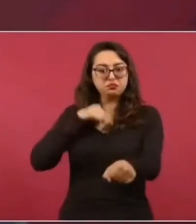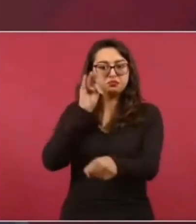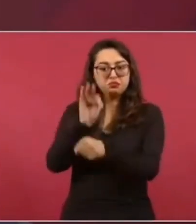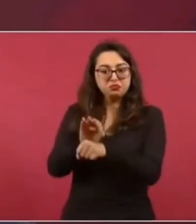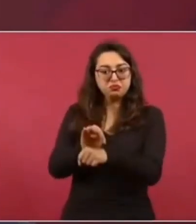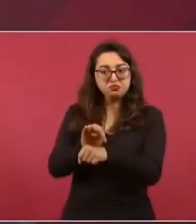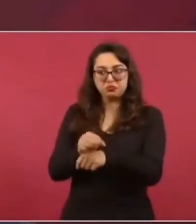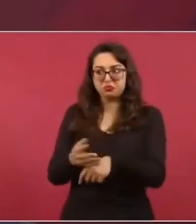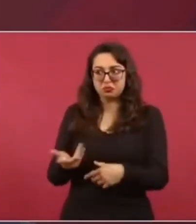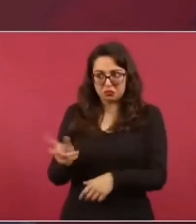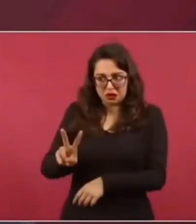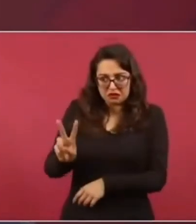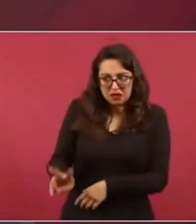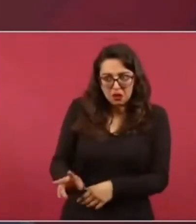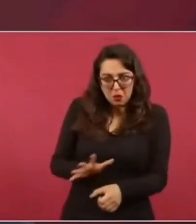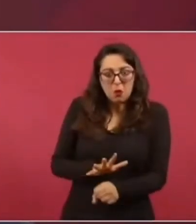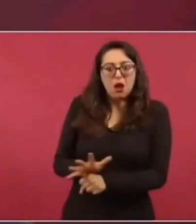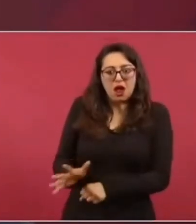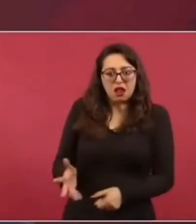Algo significativo.